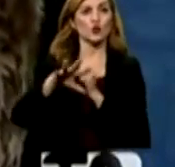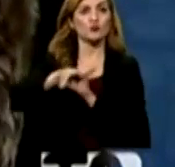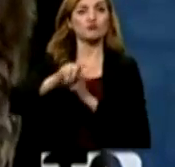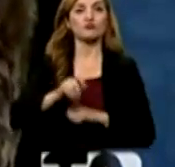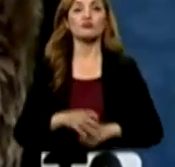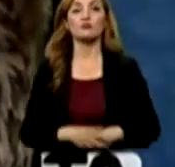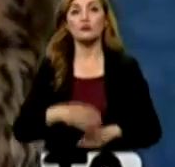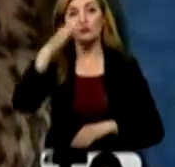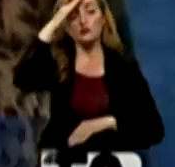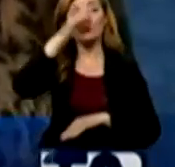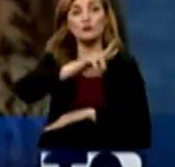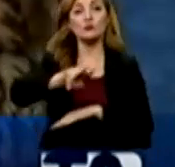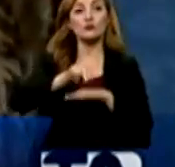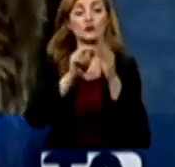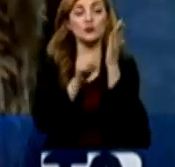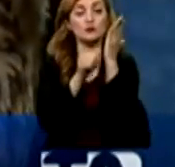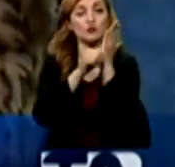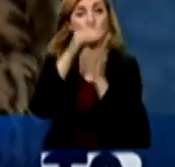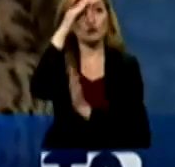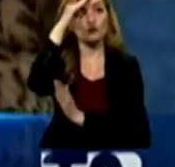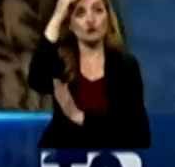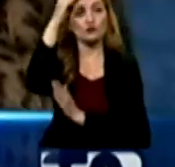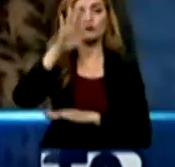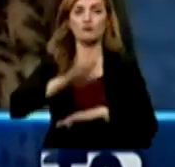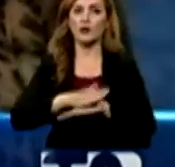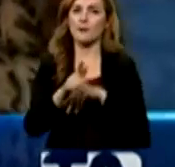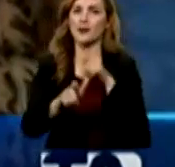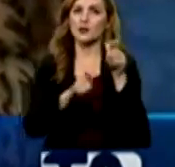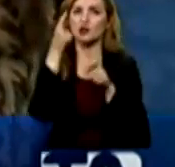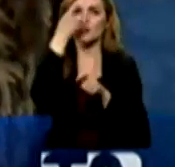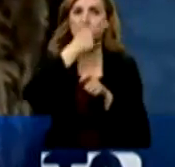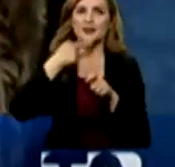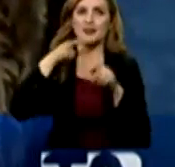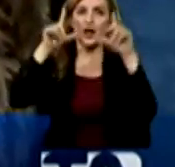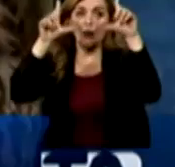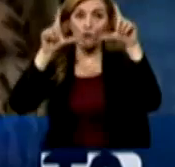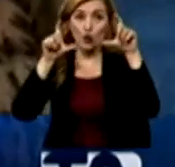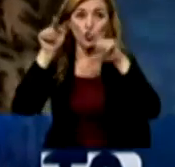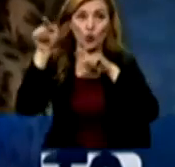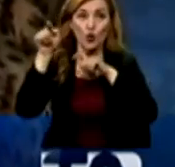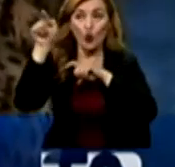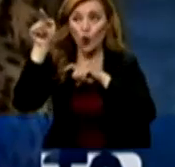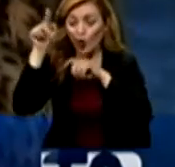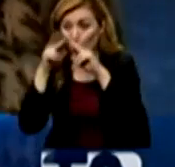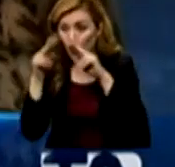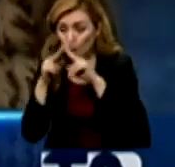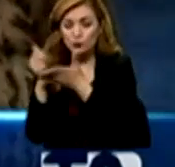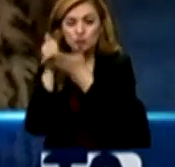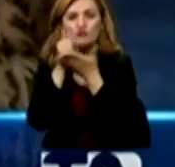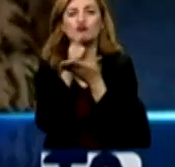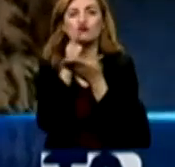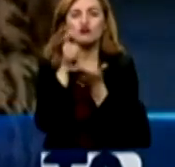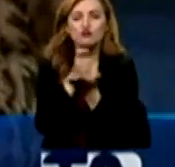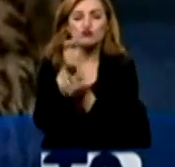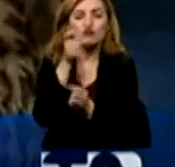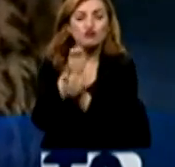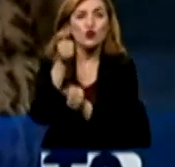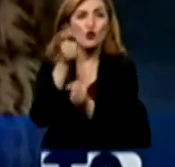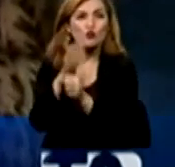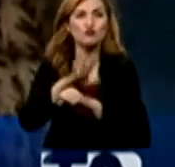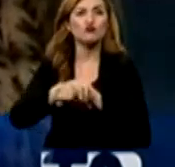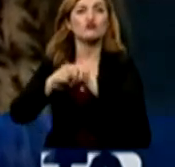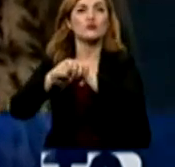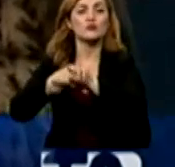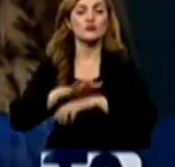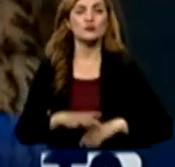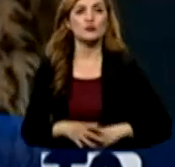Policía Nacional y la ministra del Interior hacen un llamado a la ciudadanía y a los medios de comunicación para ayudar a identificar a este ciudadano y